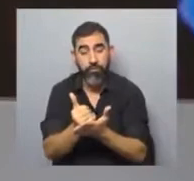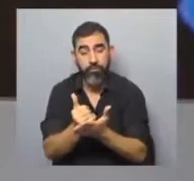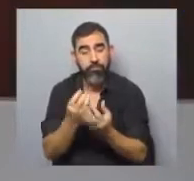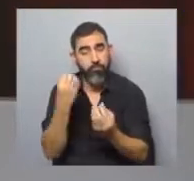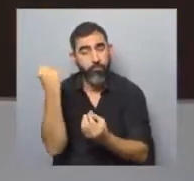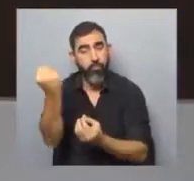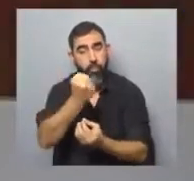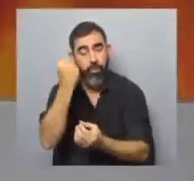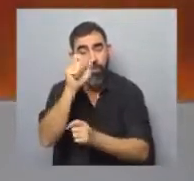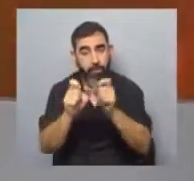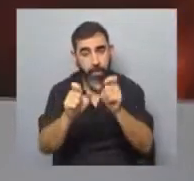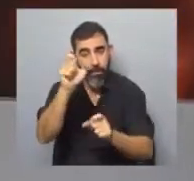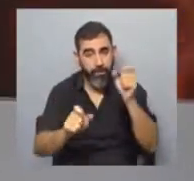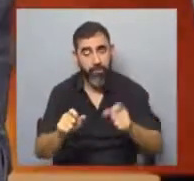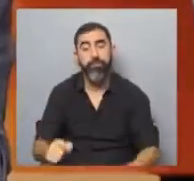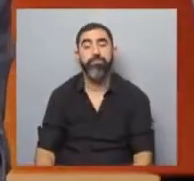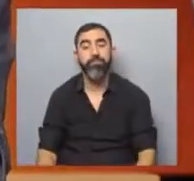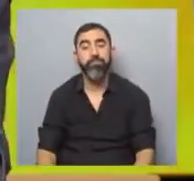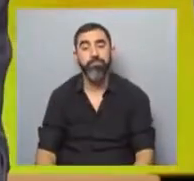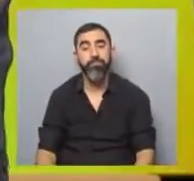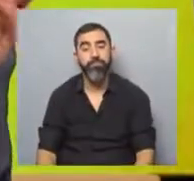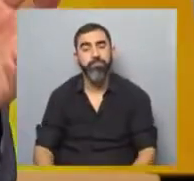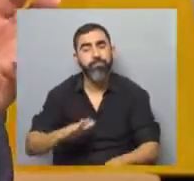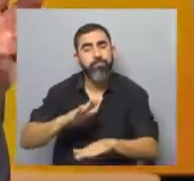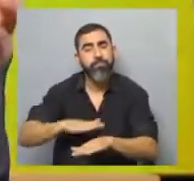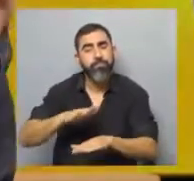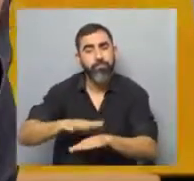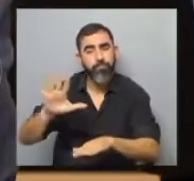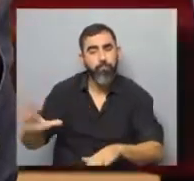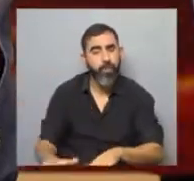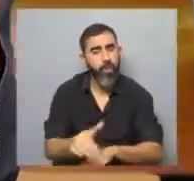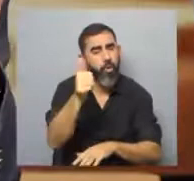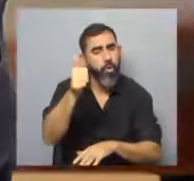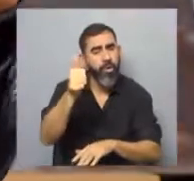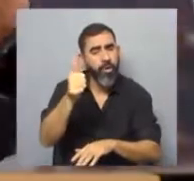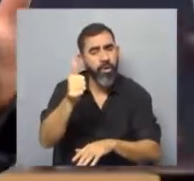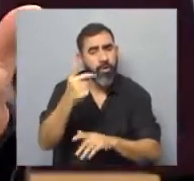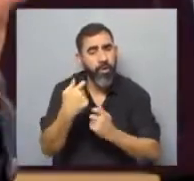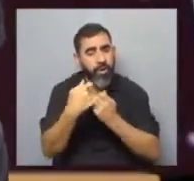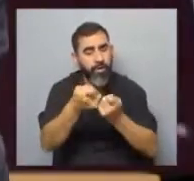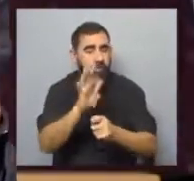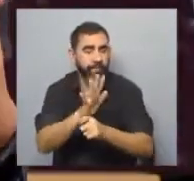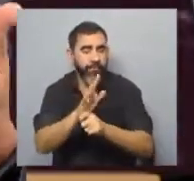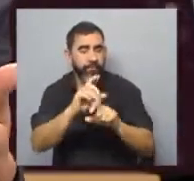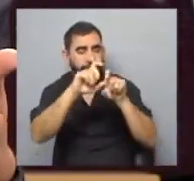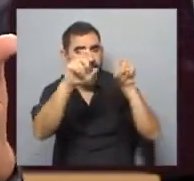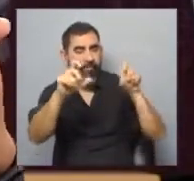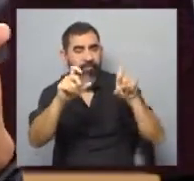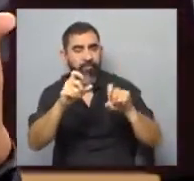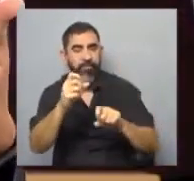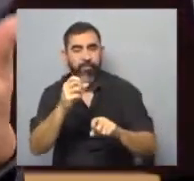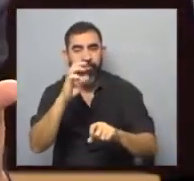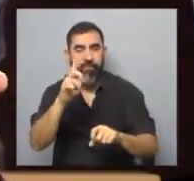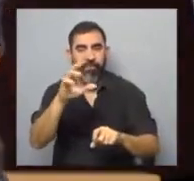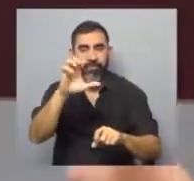su comunidad. Eso te iba a preguntar, desde que se consiguió, ¿no?, que UNESCO le concede a Grutas del Palacio